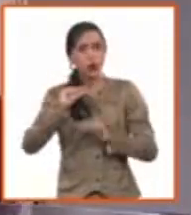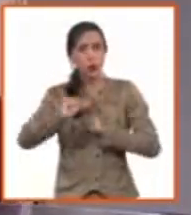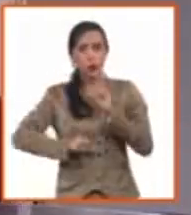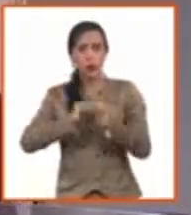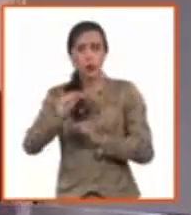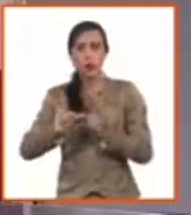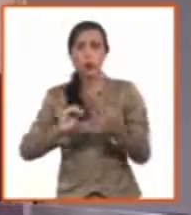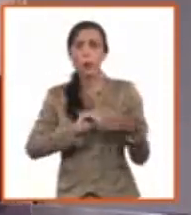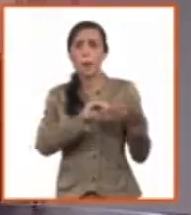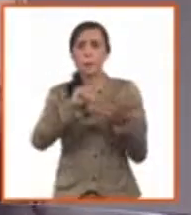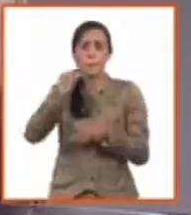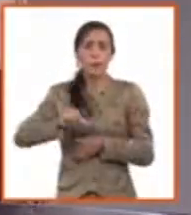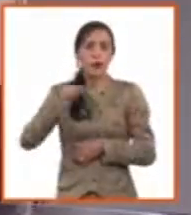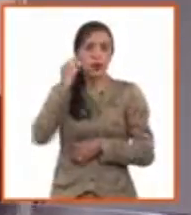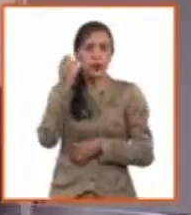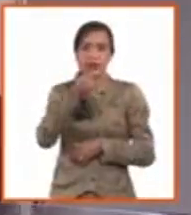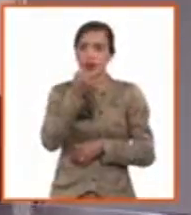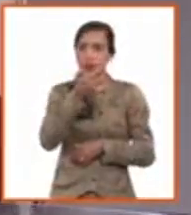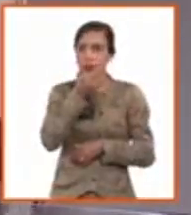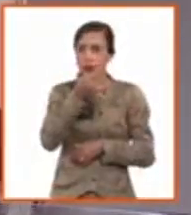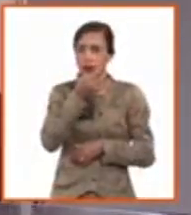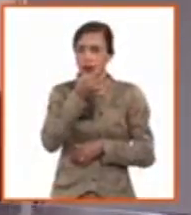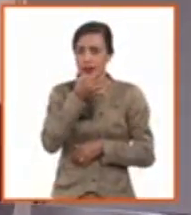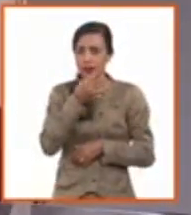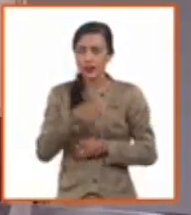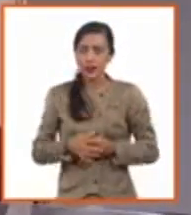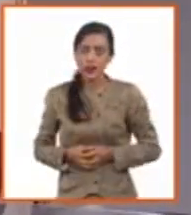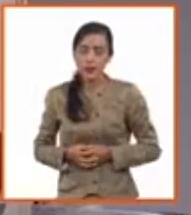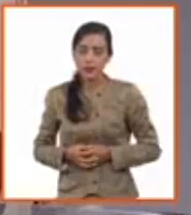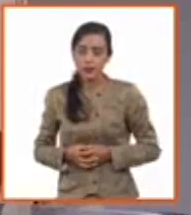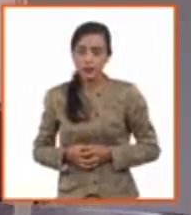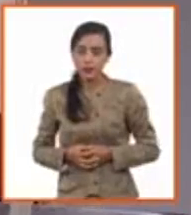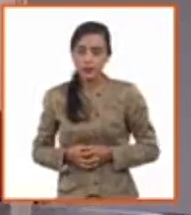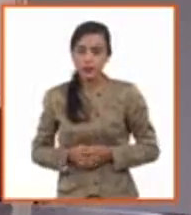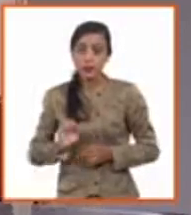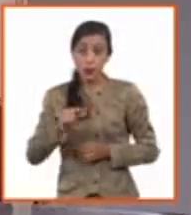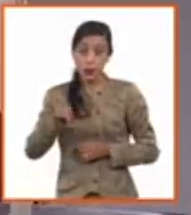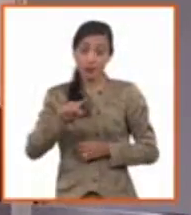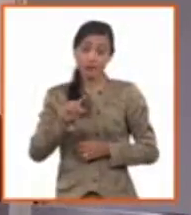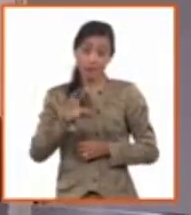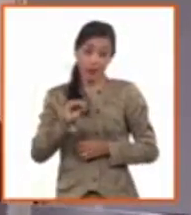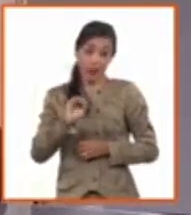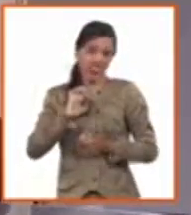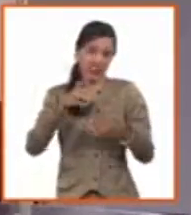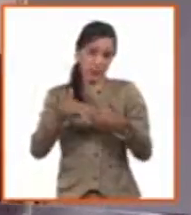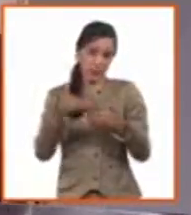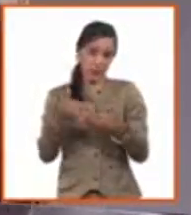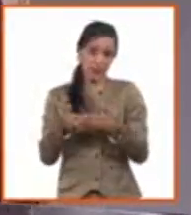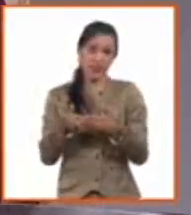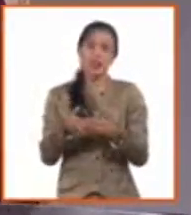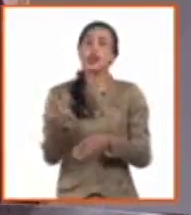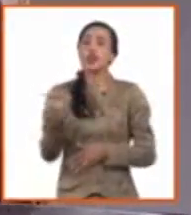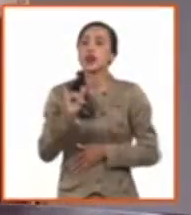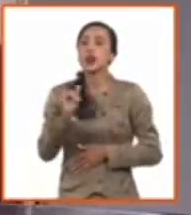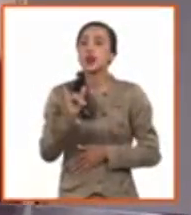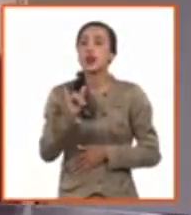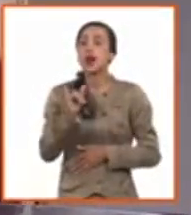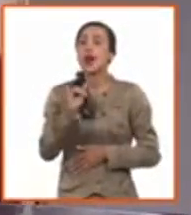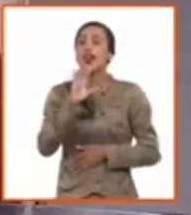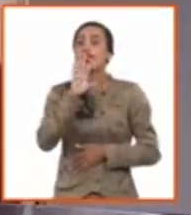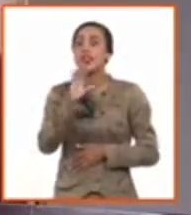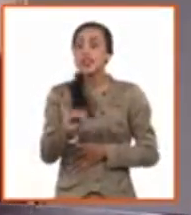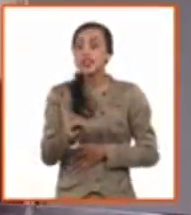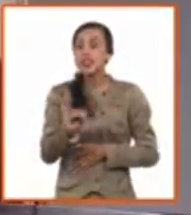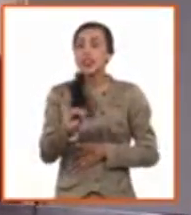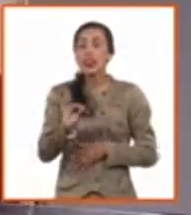resultados que también dejaré que mi compañera comenté porque están en mil esferas del sector empresarial y bueno también hay que